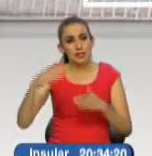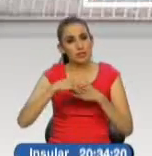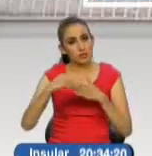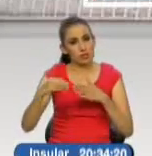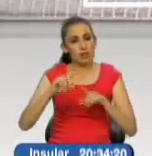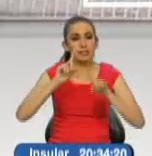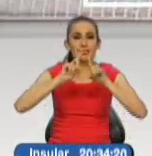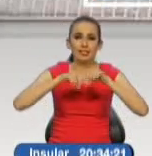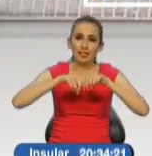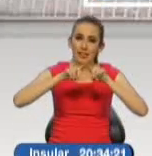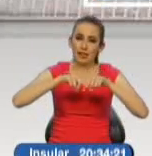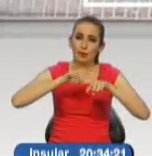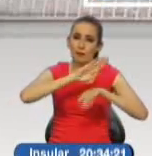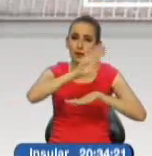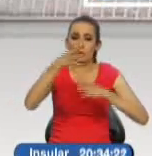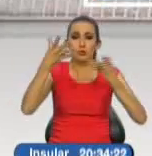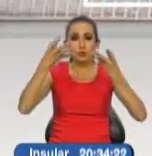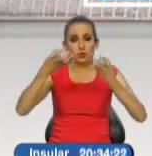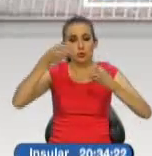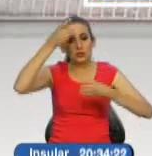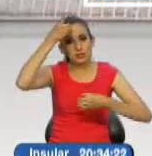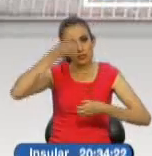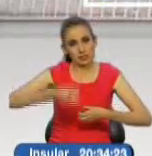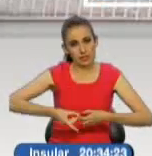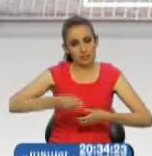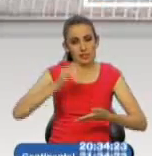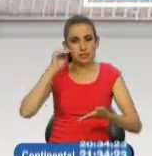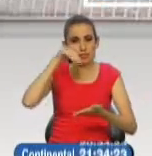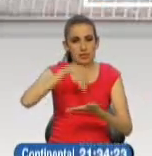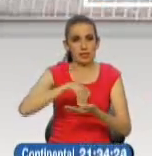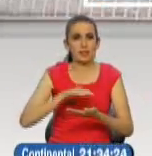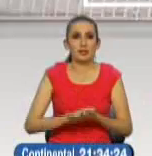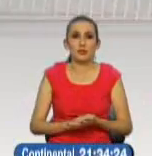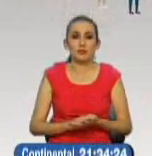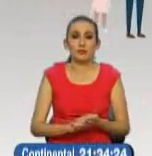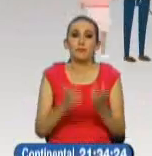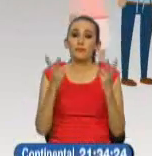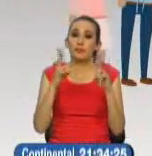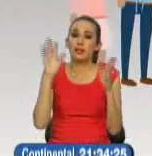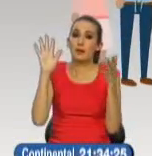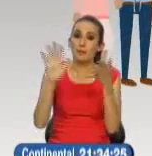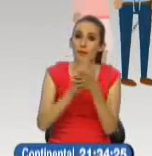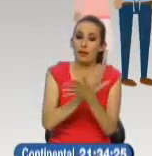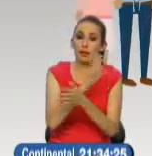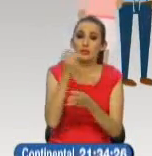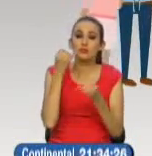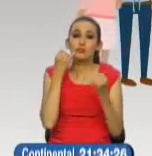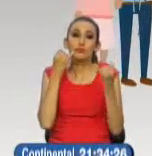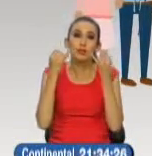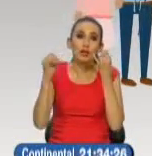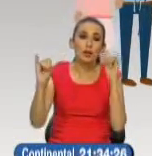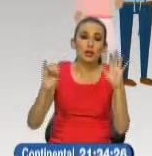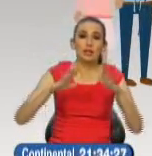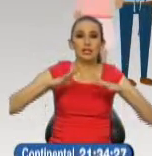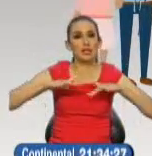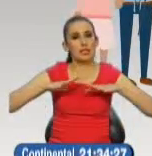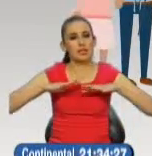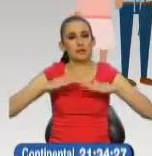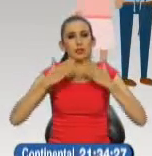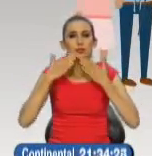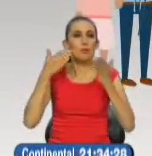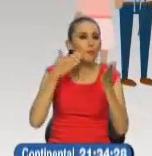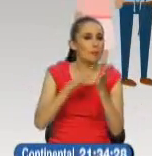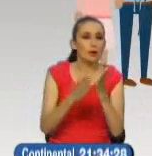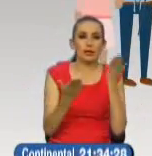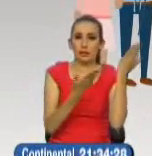sí, dependiendo de las características de cada centro de formación. También están las escuelas de idiomas que ofrecen talleres de verano, así por ejemplo